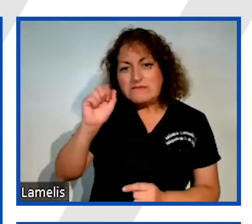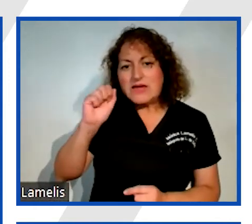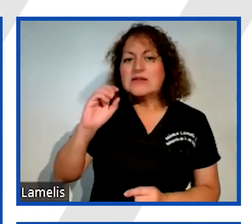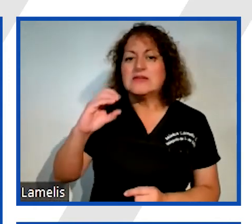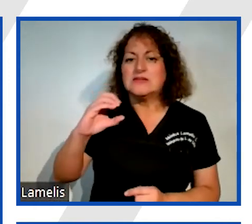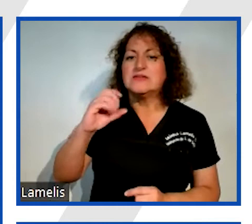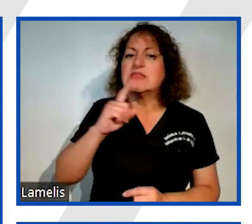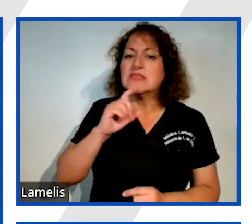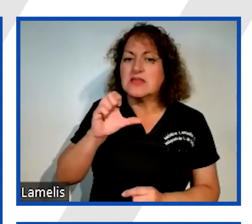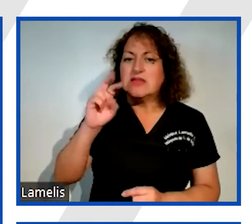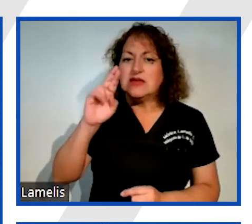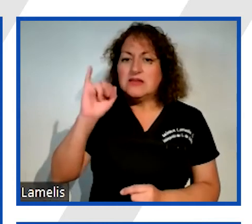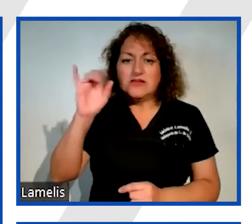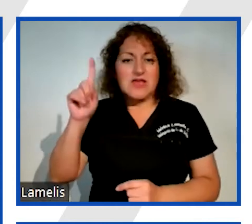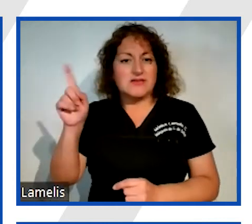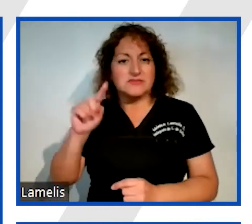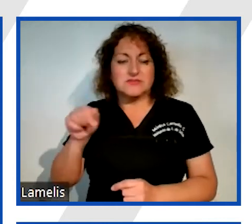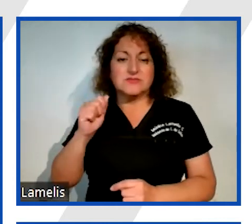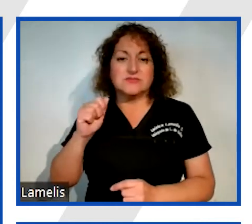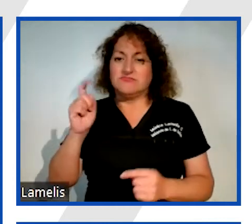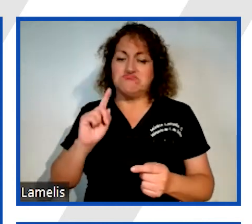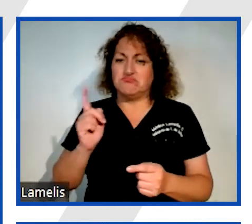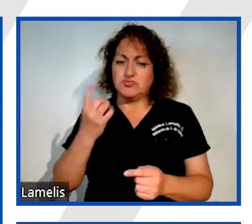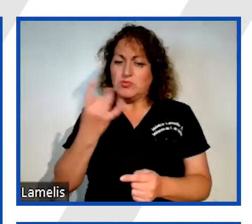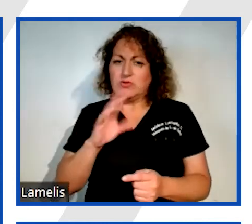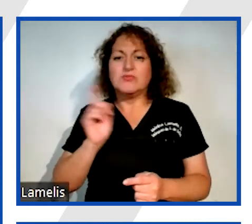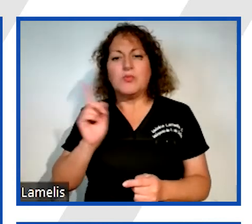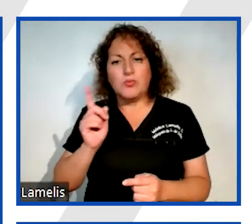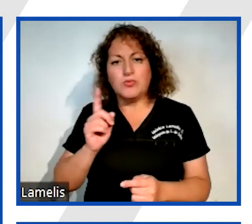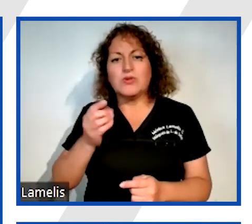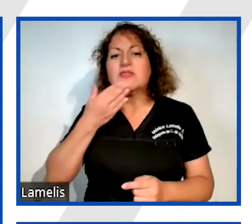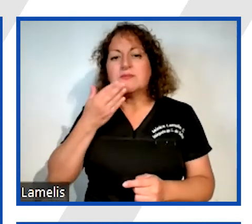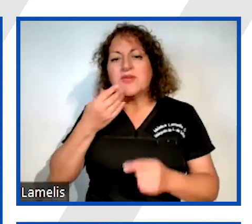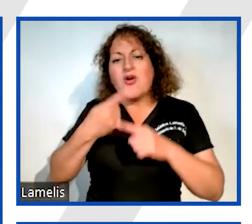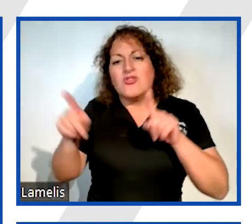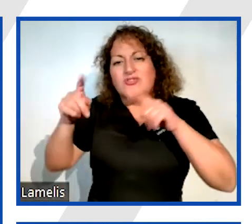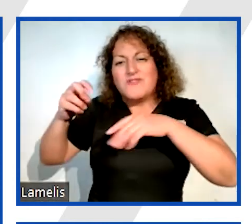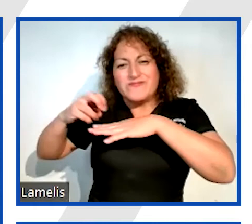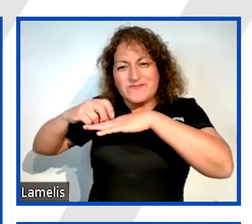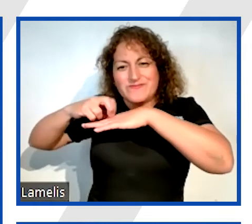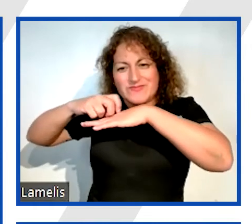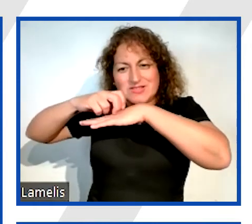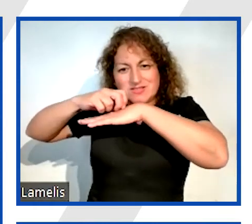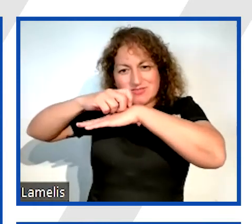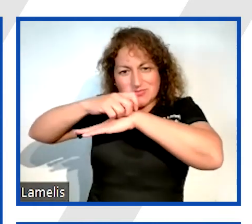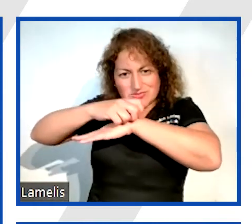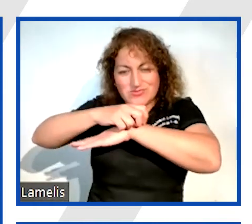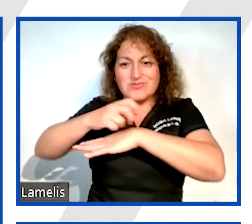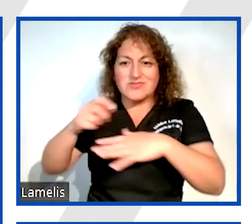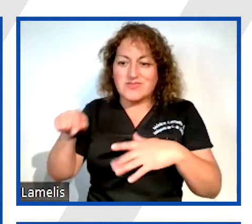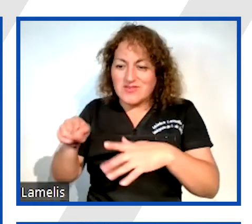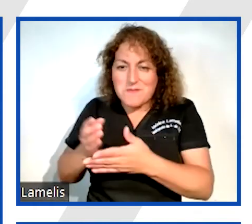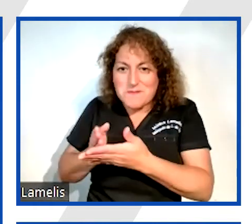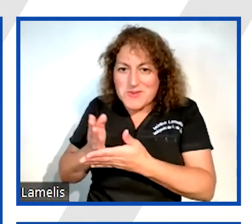precámbricos que eran como como son como verdad parecen como escarabajo ese tipo de cosas a